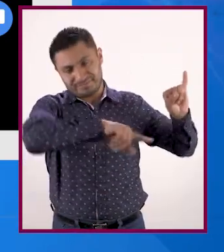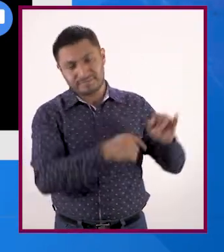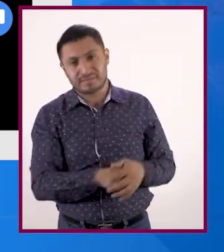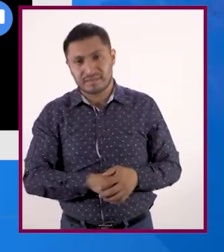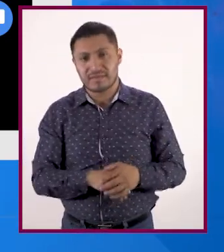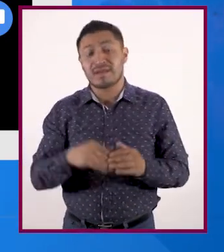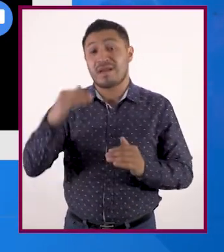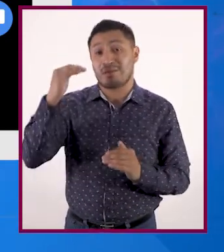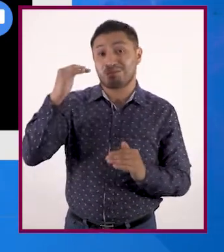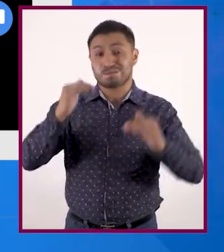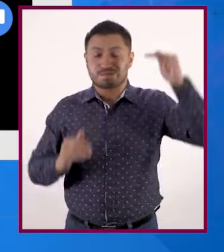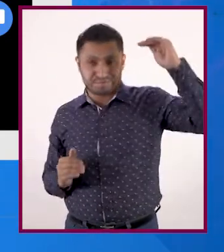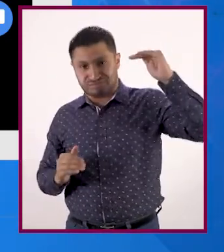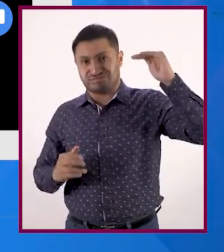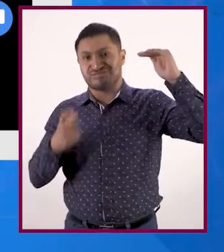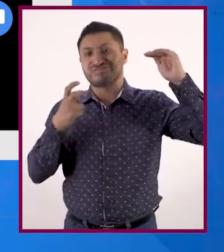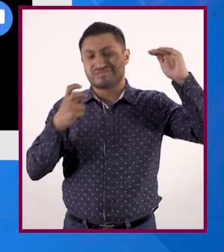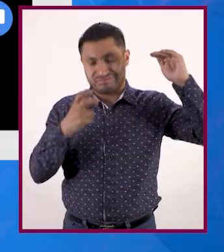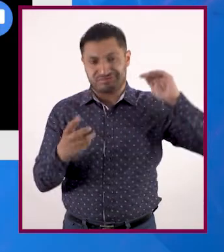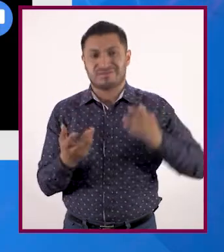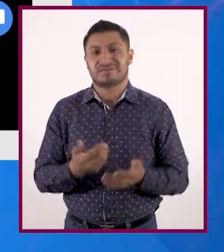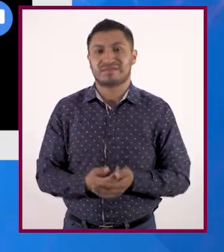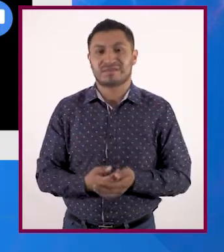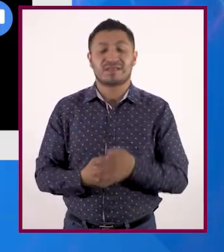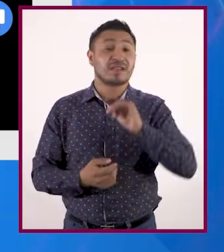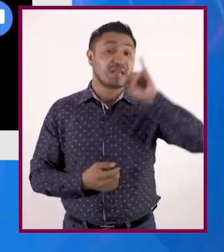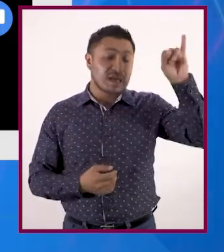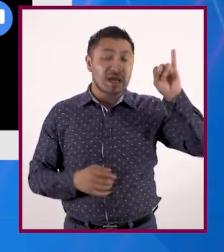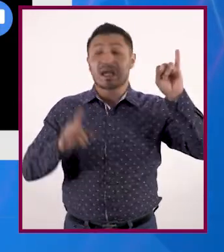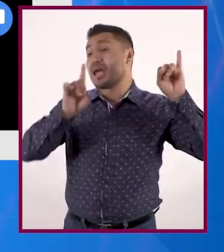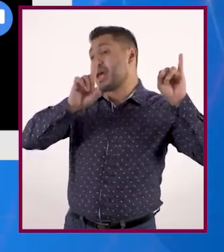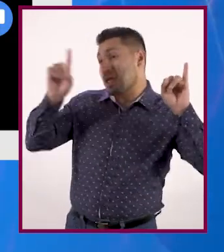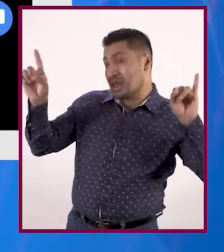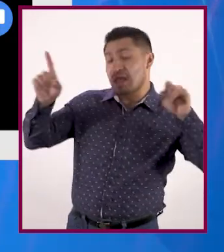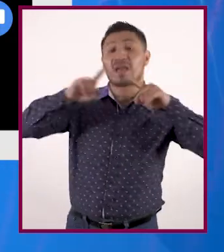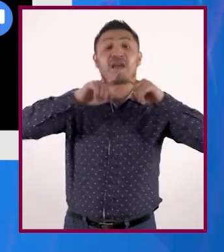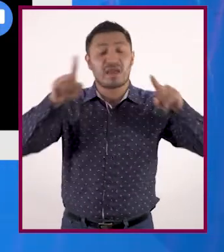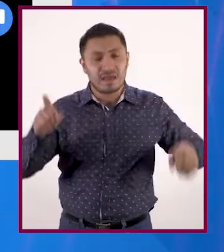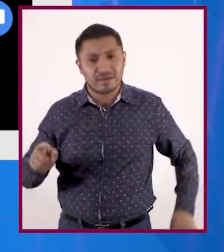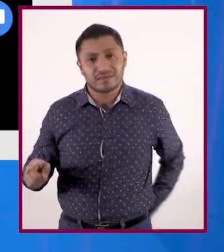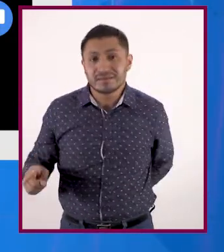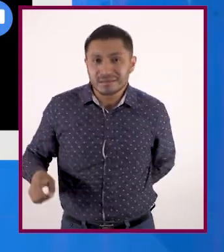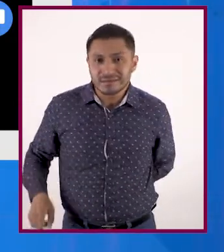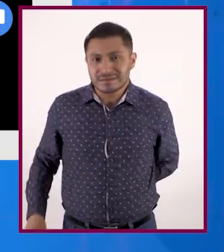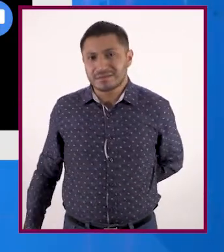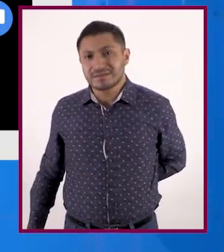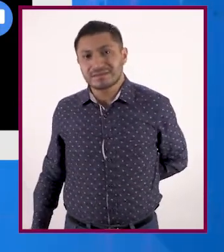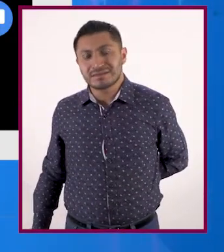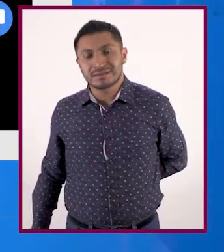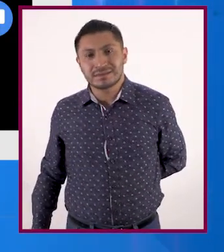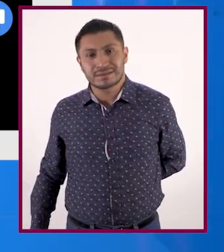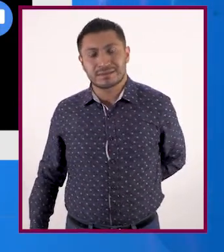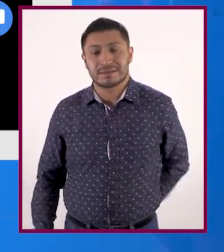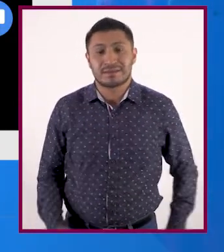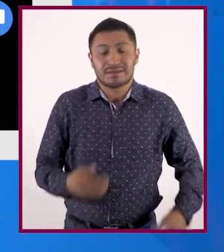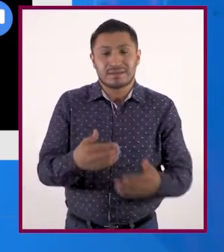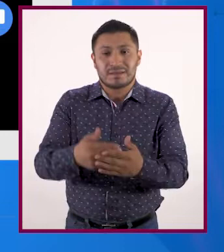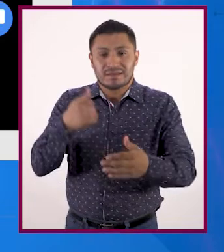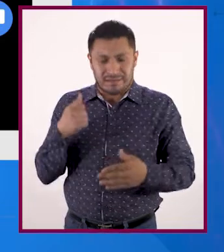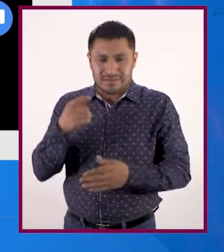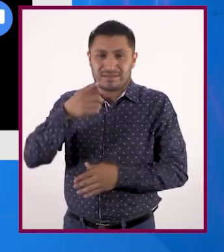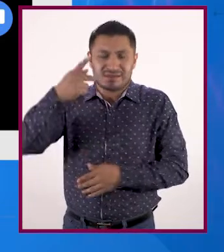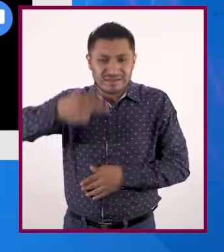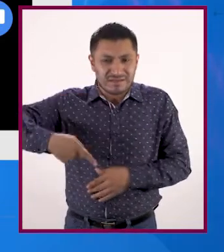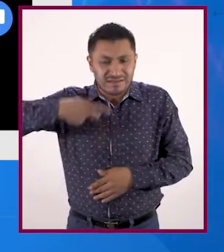rebajada precisamente esta propuesta de izquierda de derecha porque precisamente en la primera pregunta que me formula van